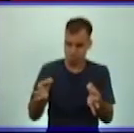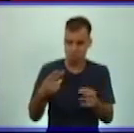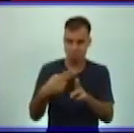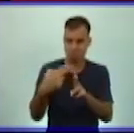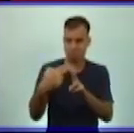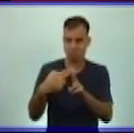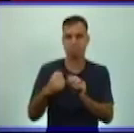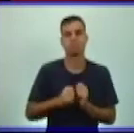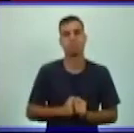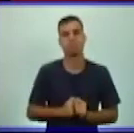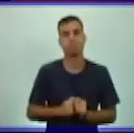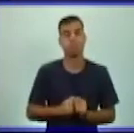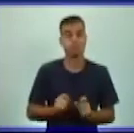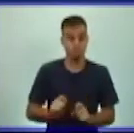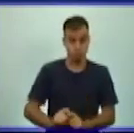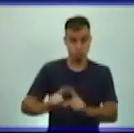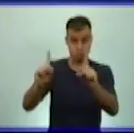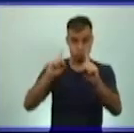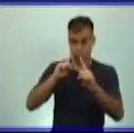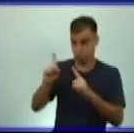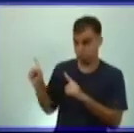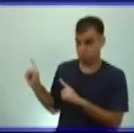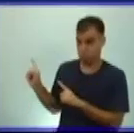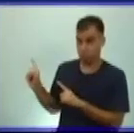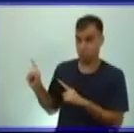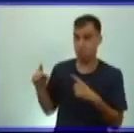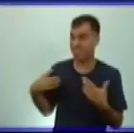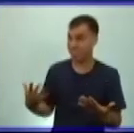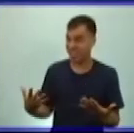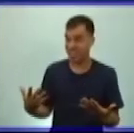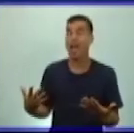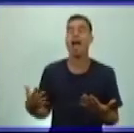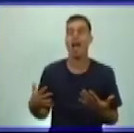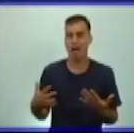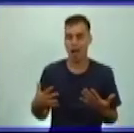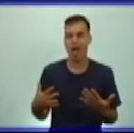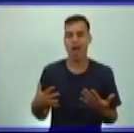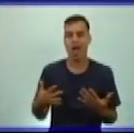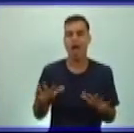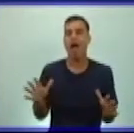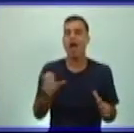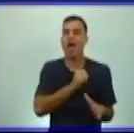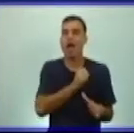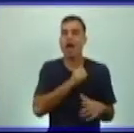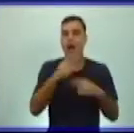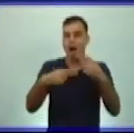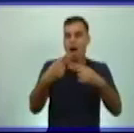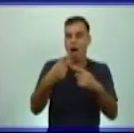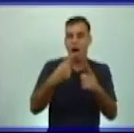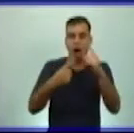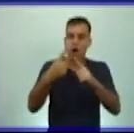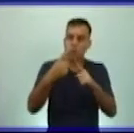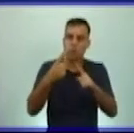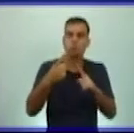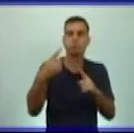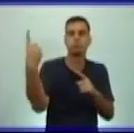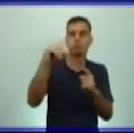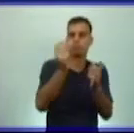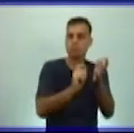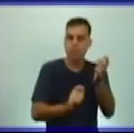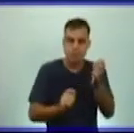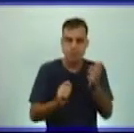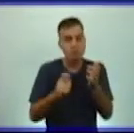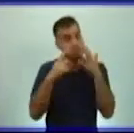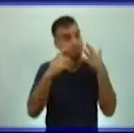en la siguiente diapositiva ya pretendemos realizar algunas de las acciones más importantes